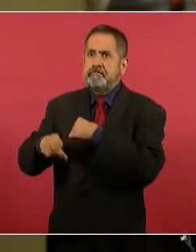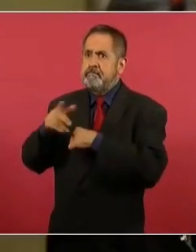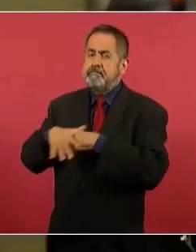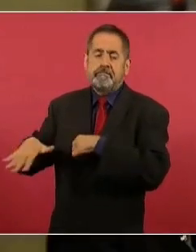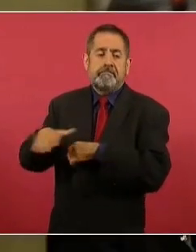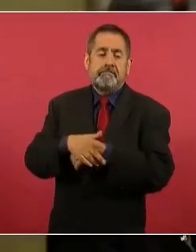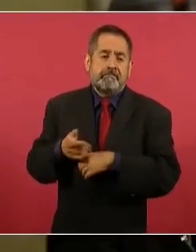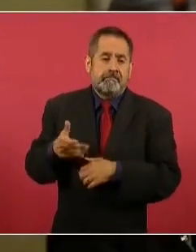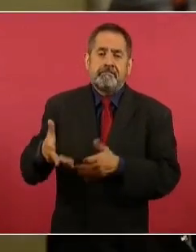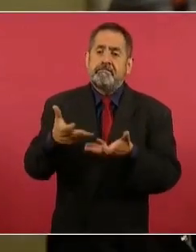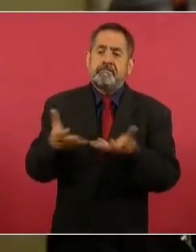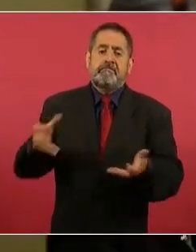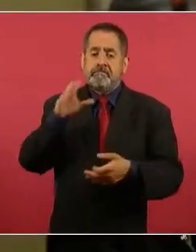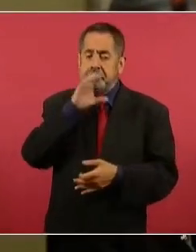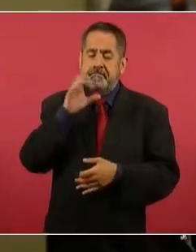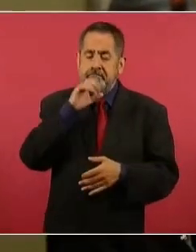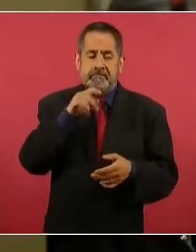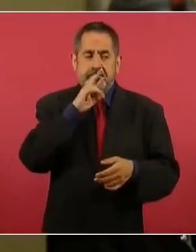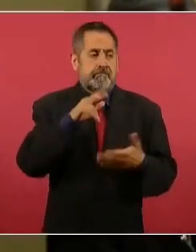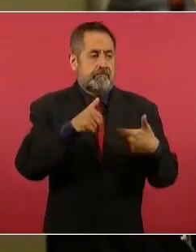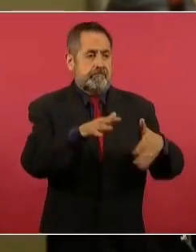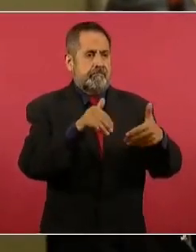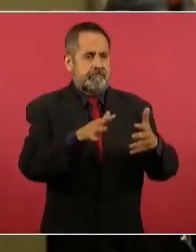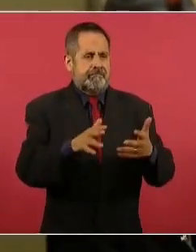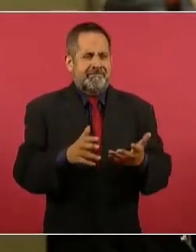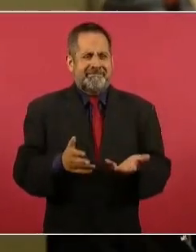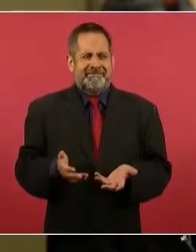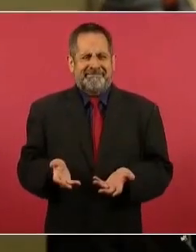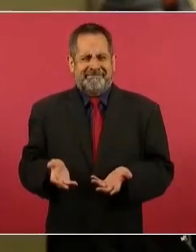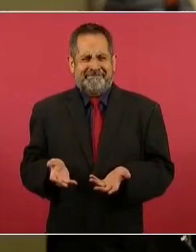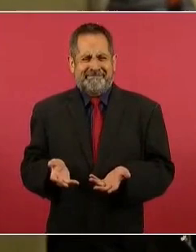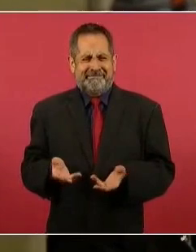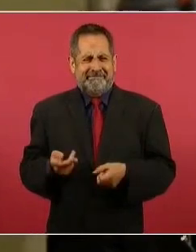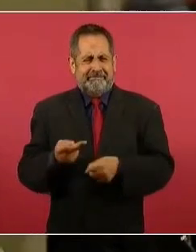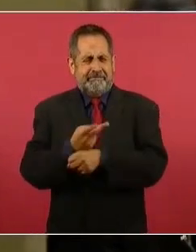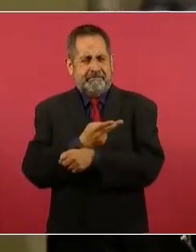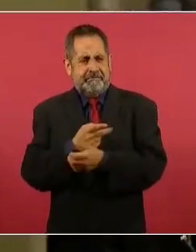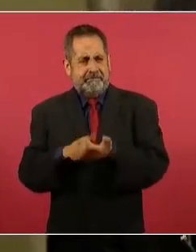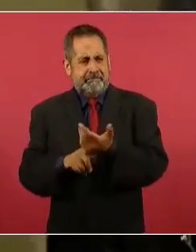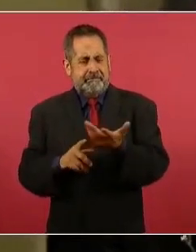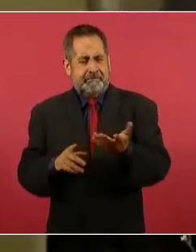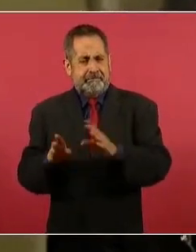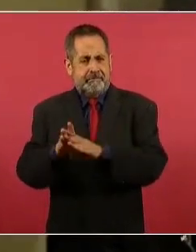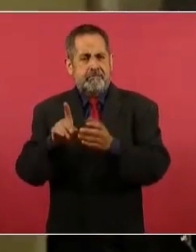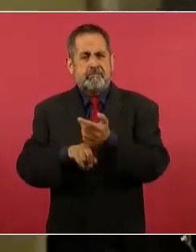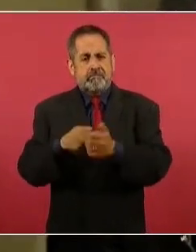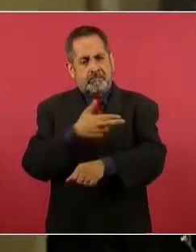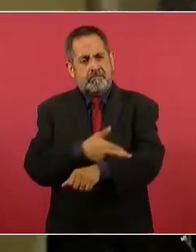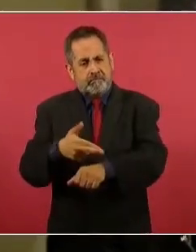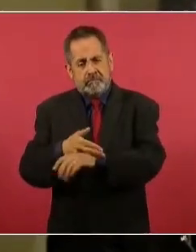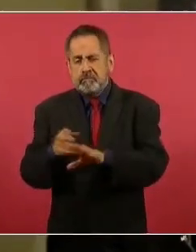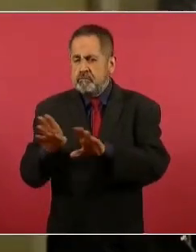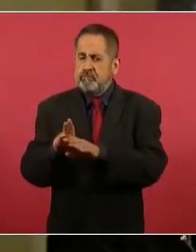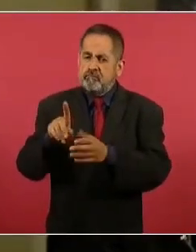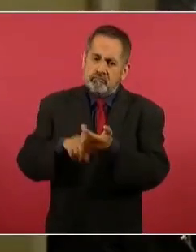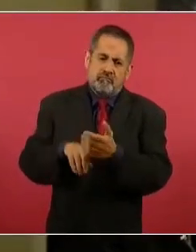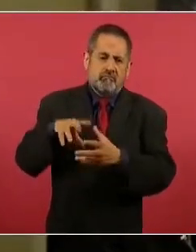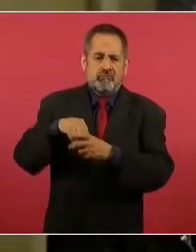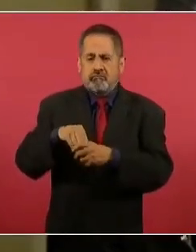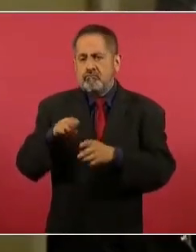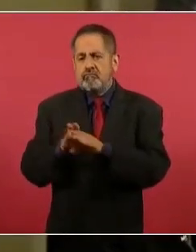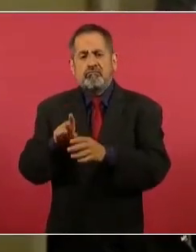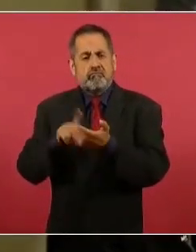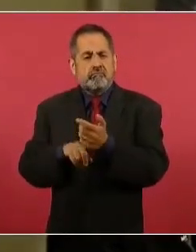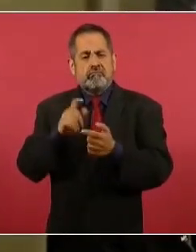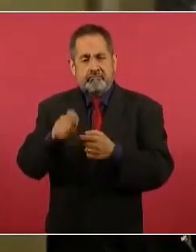caliente. Entonces, preguntarle, presidente, qué es lo que está pasando y qué acciones están realizando, no solamente en este